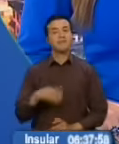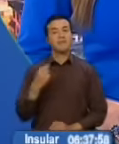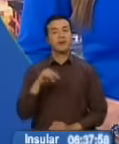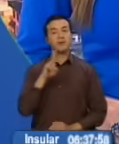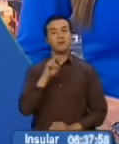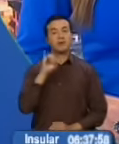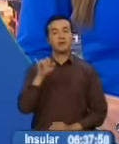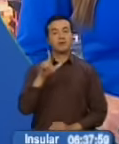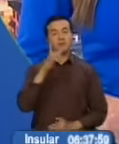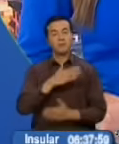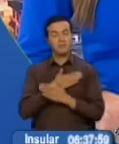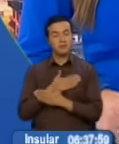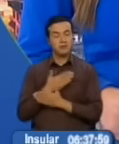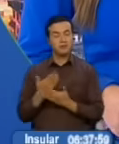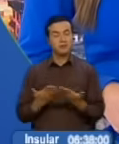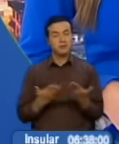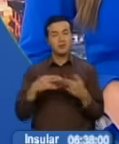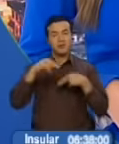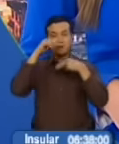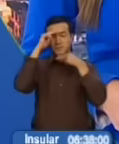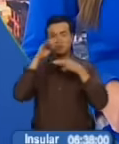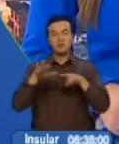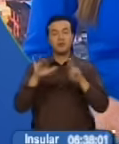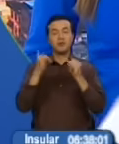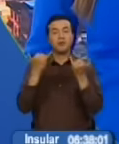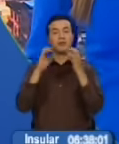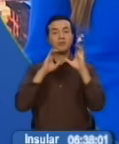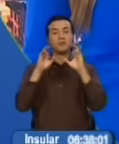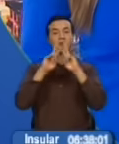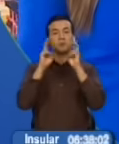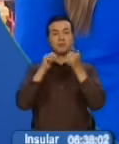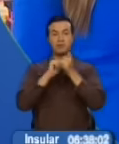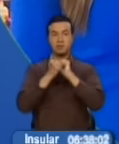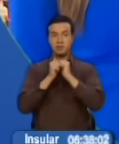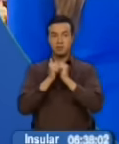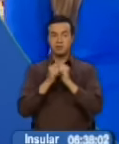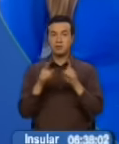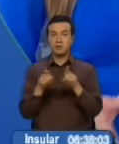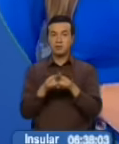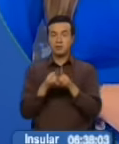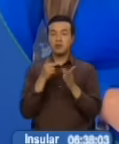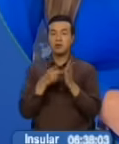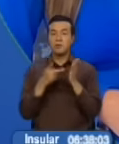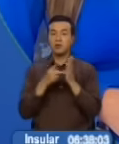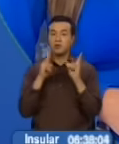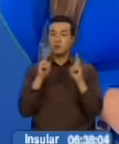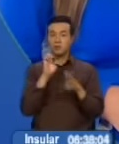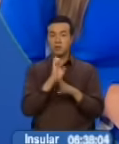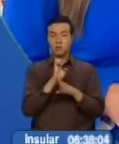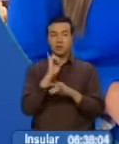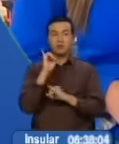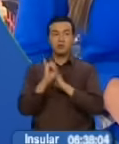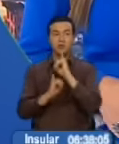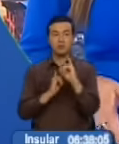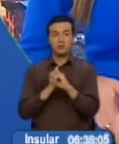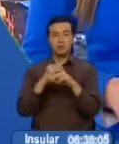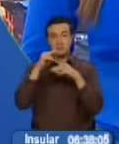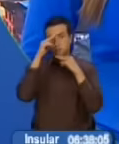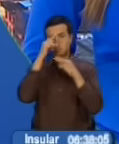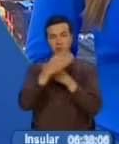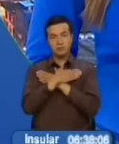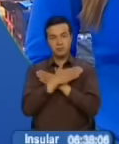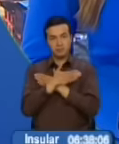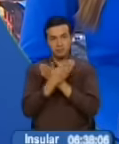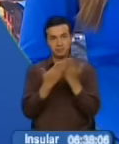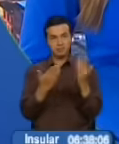miércoles 20 de julio. Bienvenidas y bienvenidos a Noticias 7. Hoy hablaremos de deporte, pero también de lo que sucede en el ámbito nacional e internacional. Saludamos con